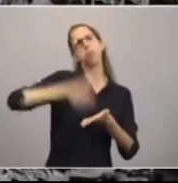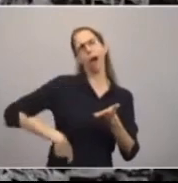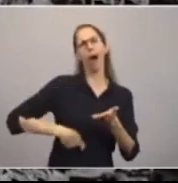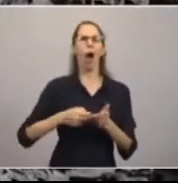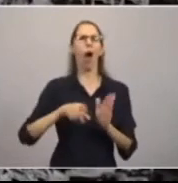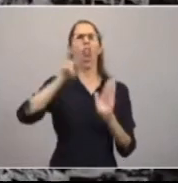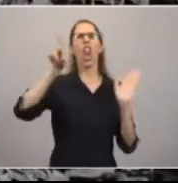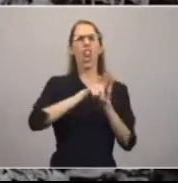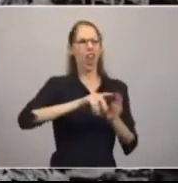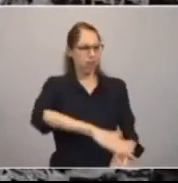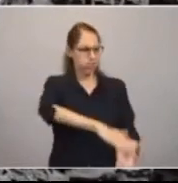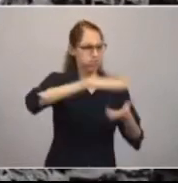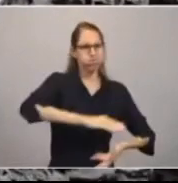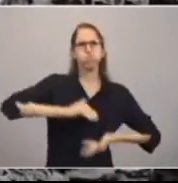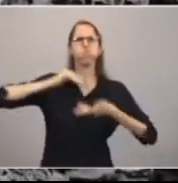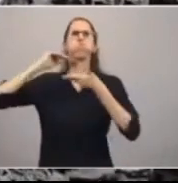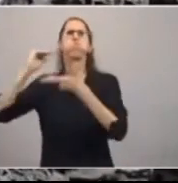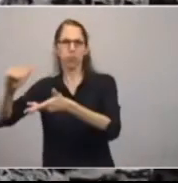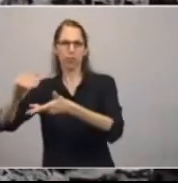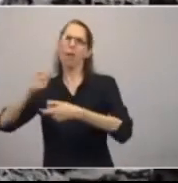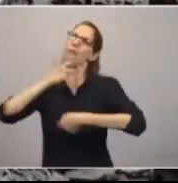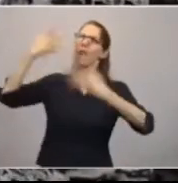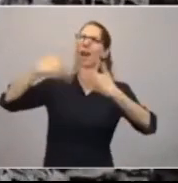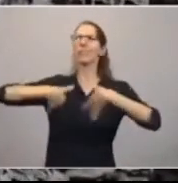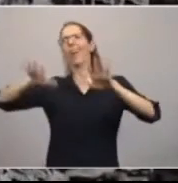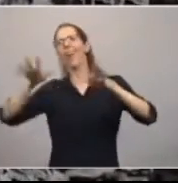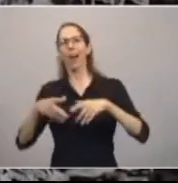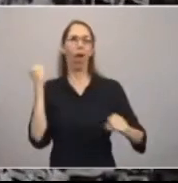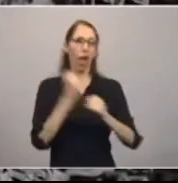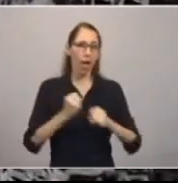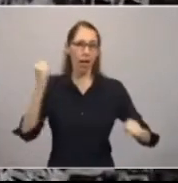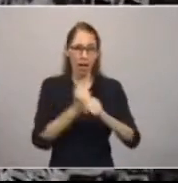a generar trabajo y a generar industria.